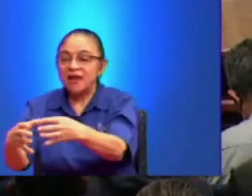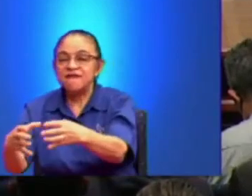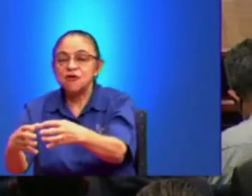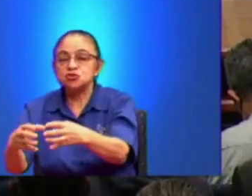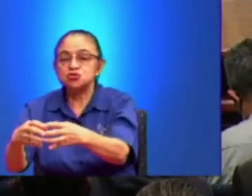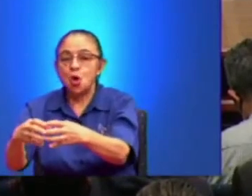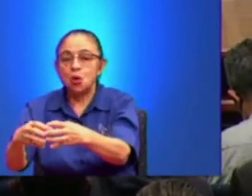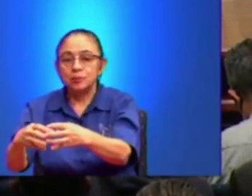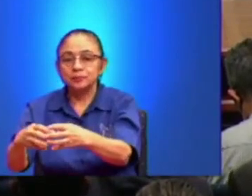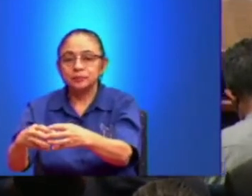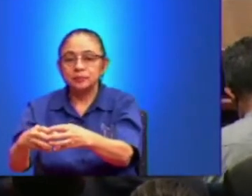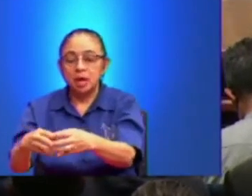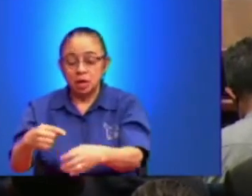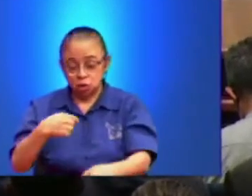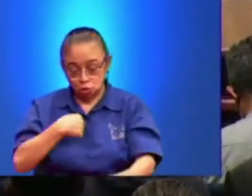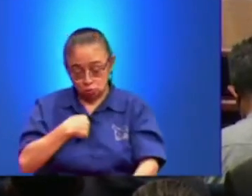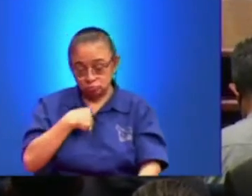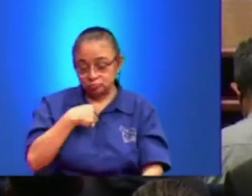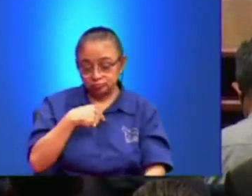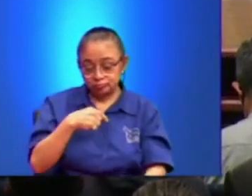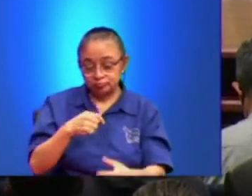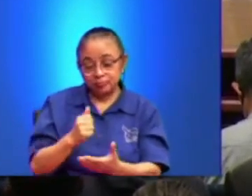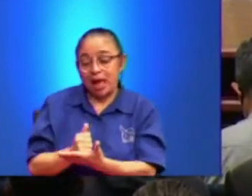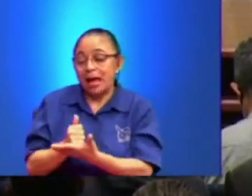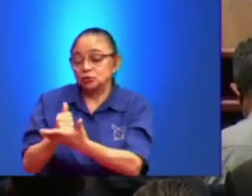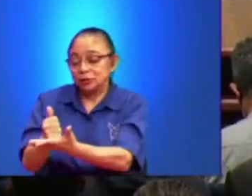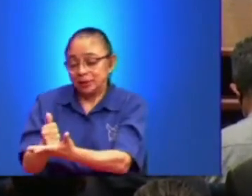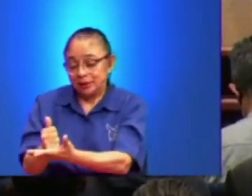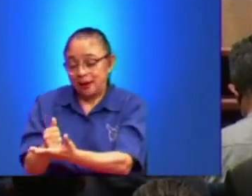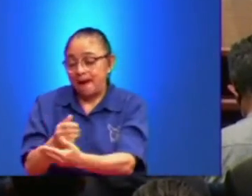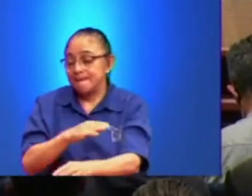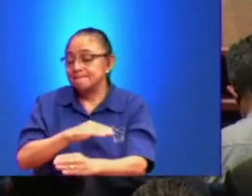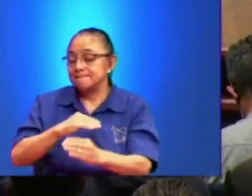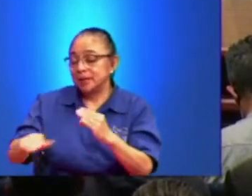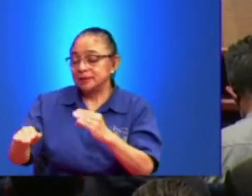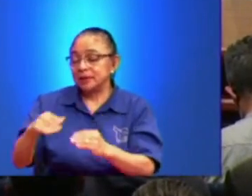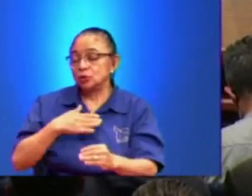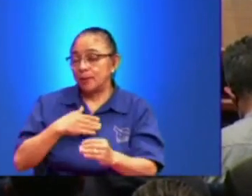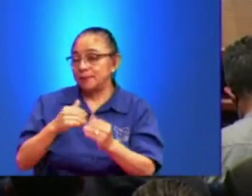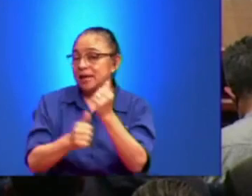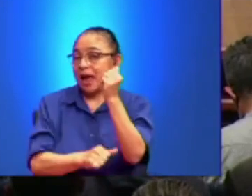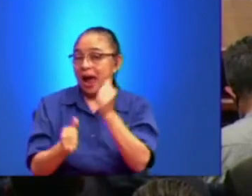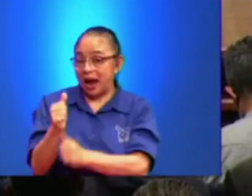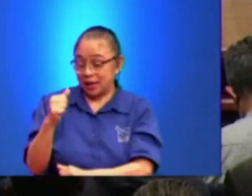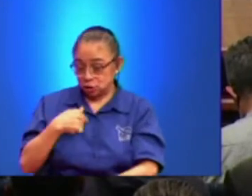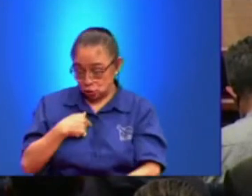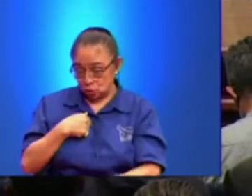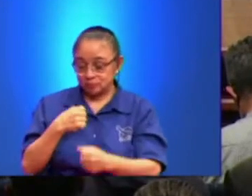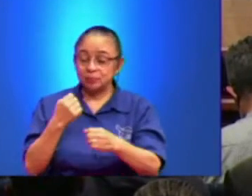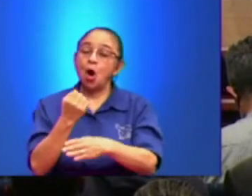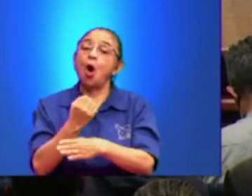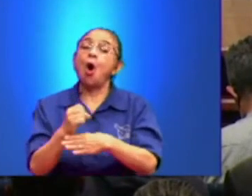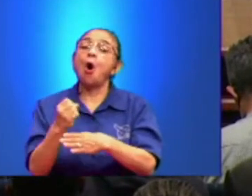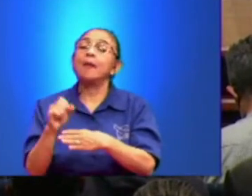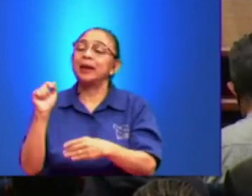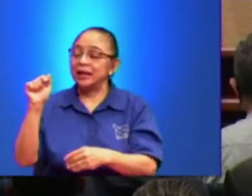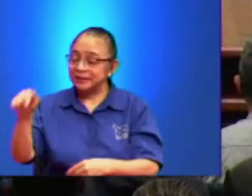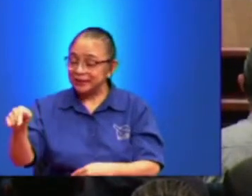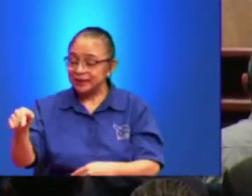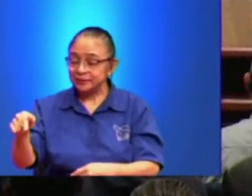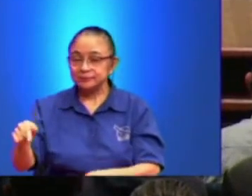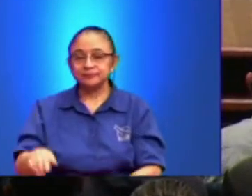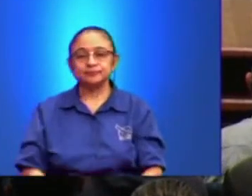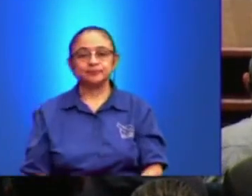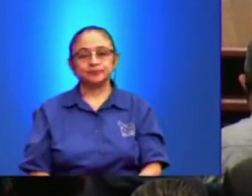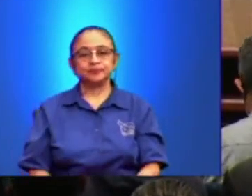voy a mandar mi ángel yo voy a hacer una obra en ti porque porque así como estas